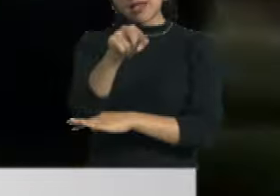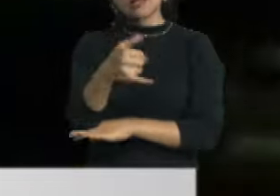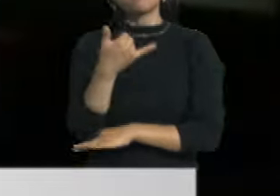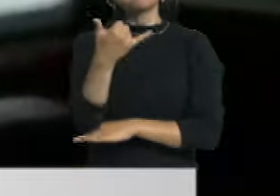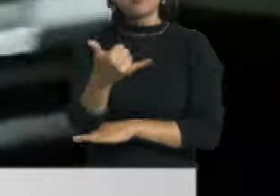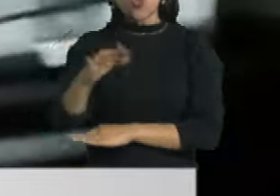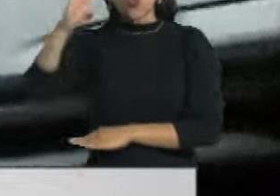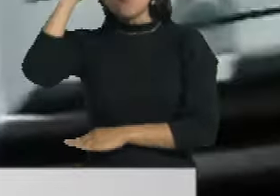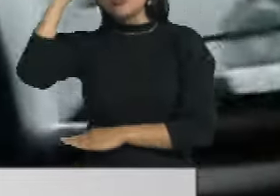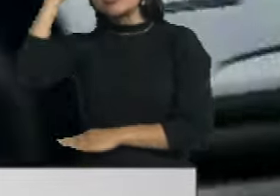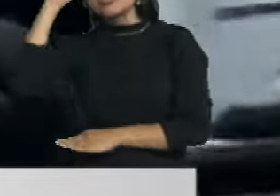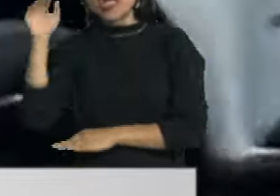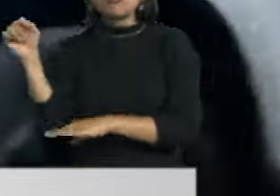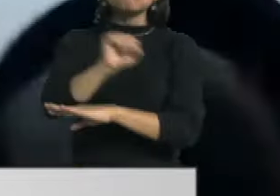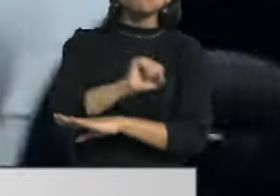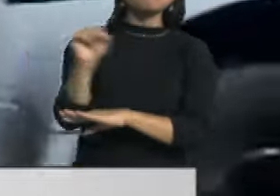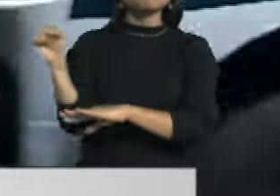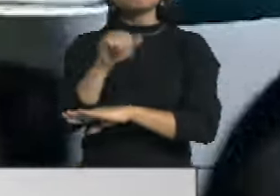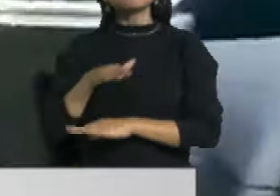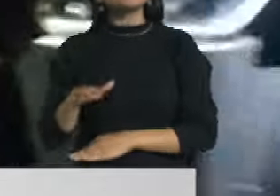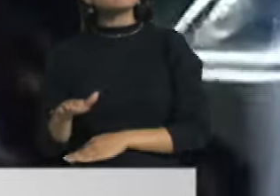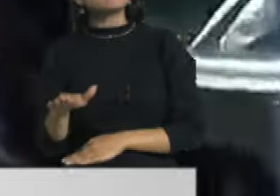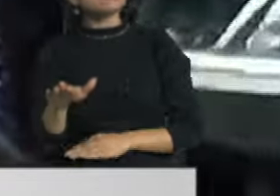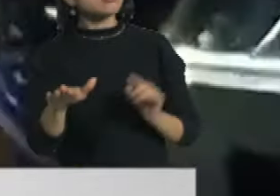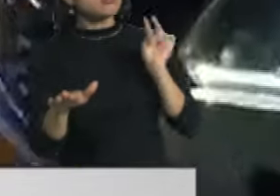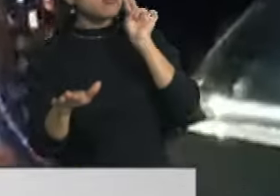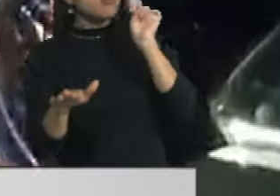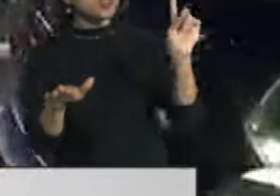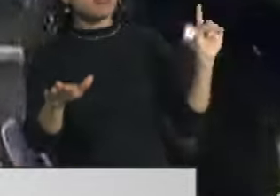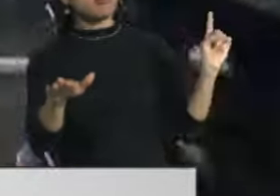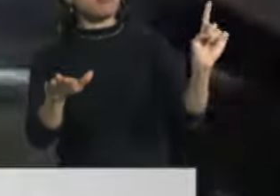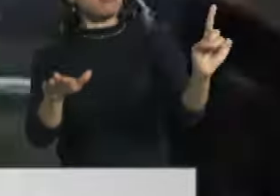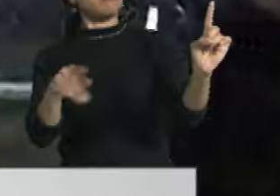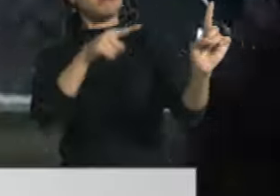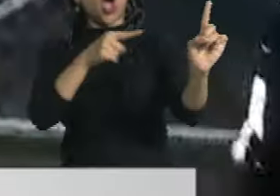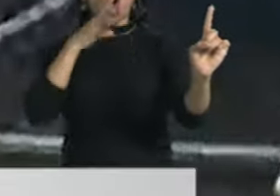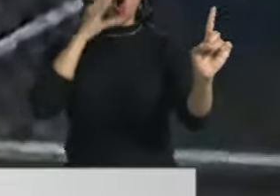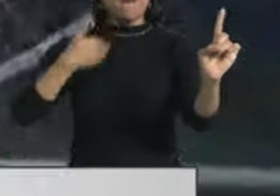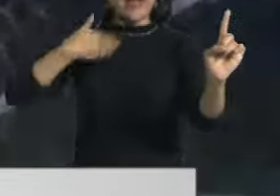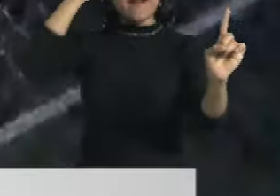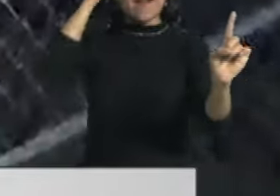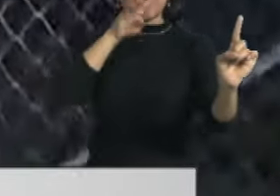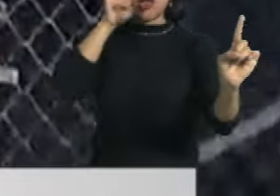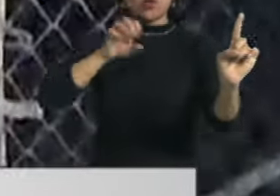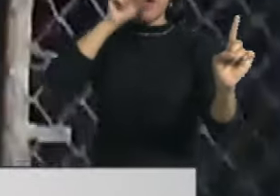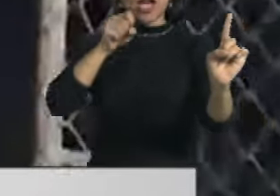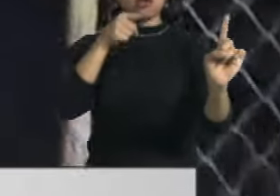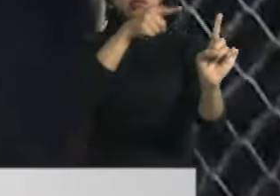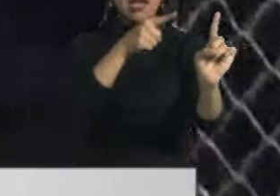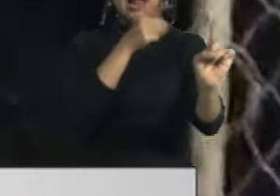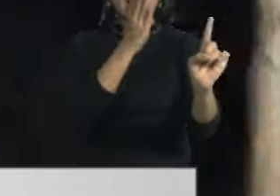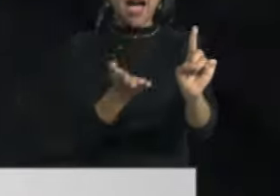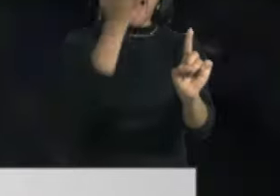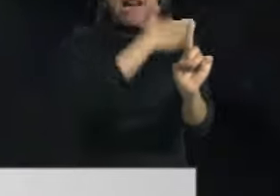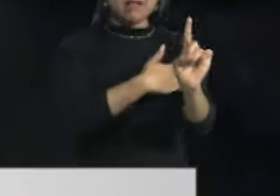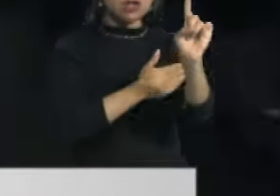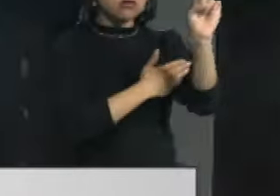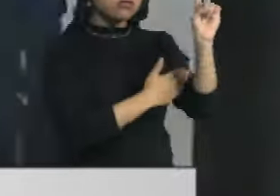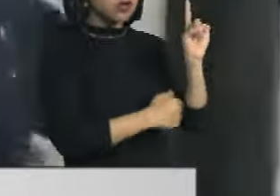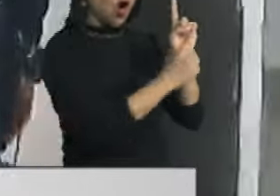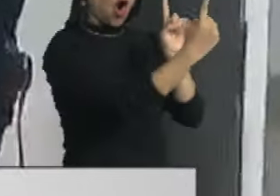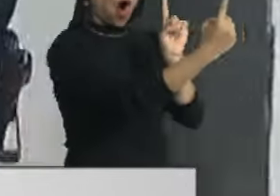en flagrancia a un hombre de 29 años de edad, quien momentos antes habría asesinado con arma de fuego a un hombre de 41 años